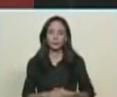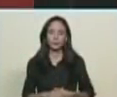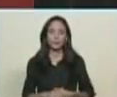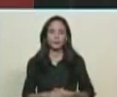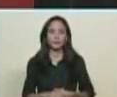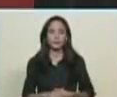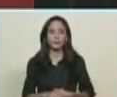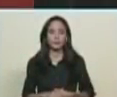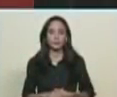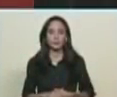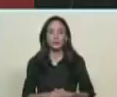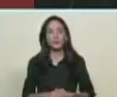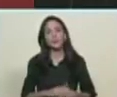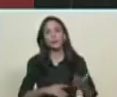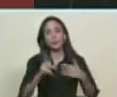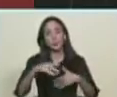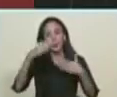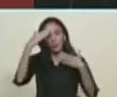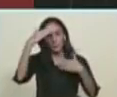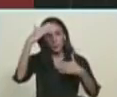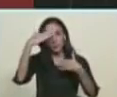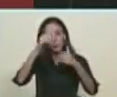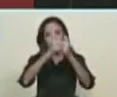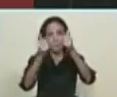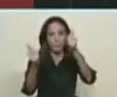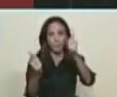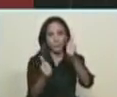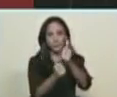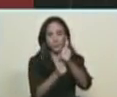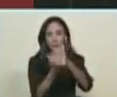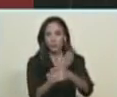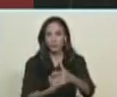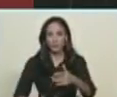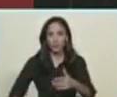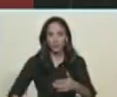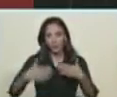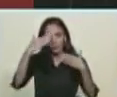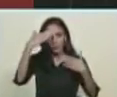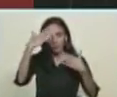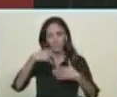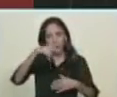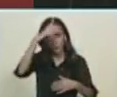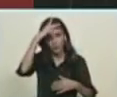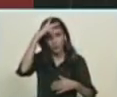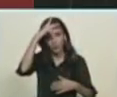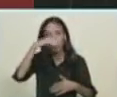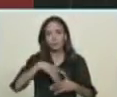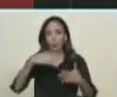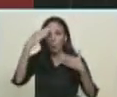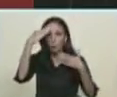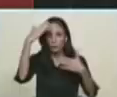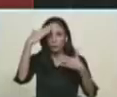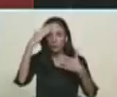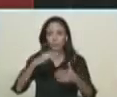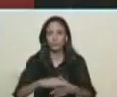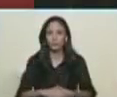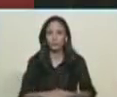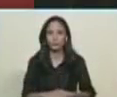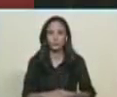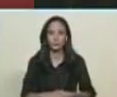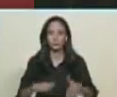Un saludo al vicepresidente ejecutivo, compañero Tarek El Aissami.